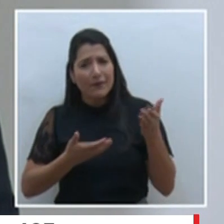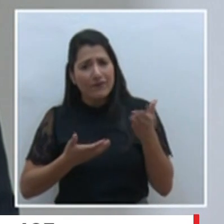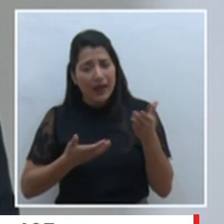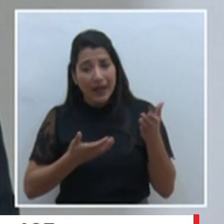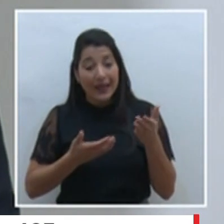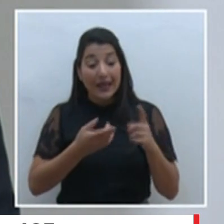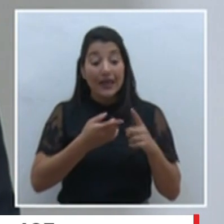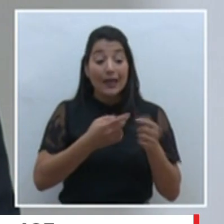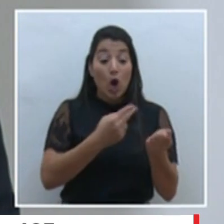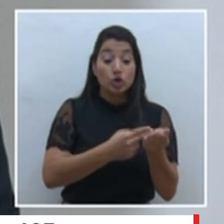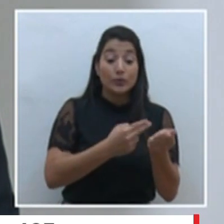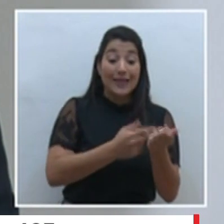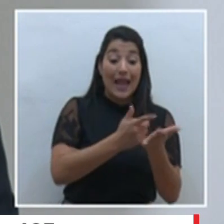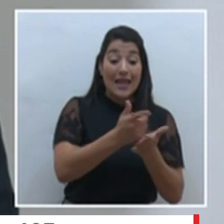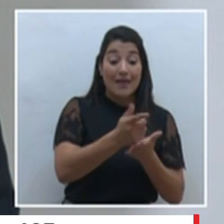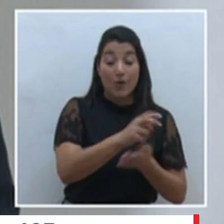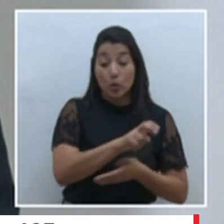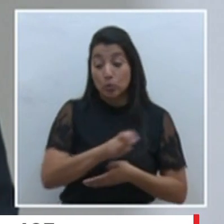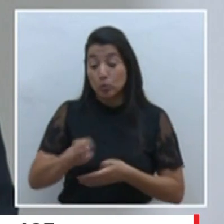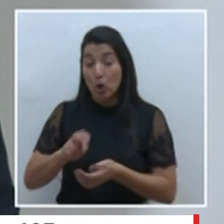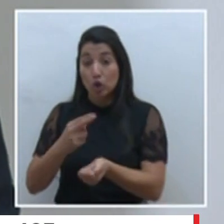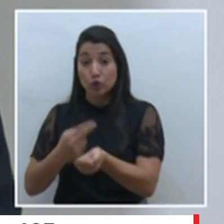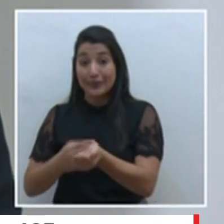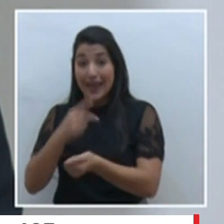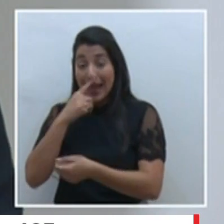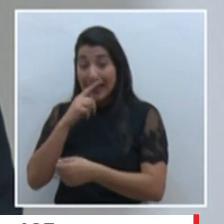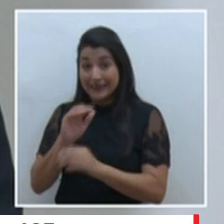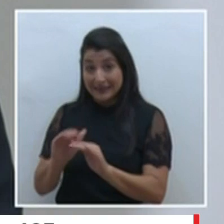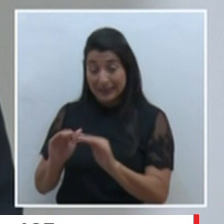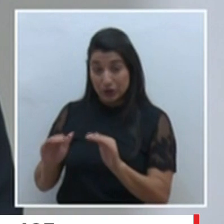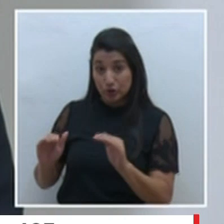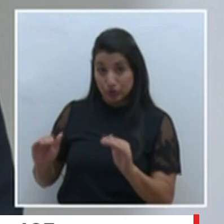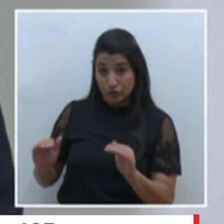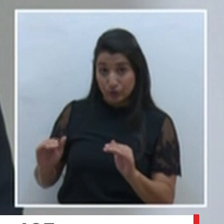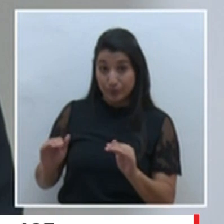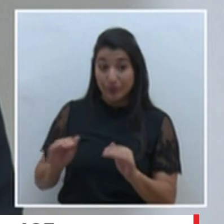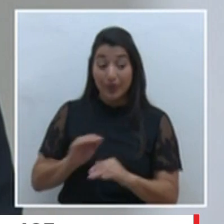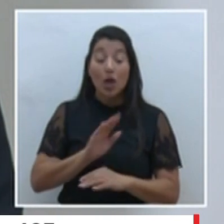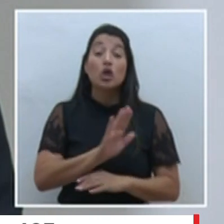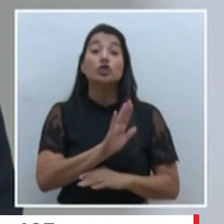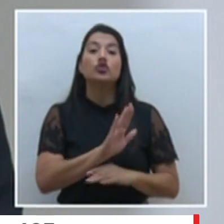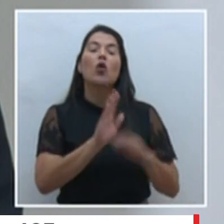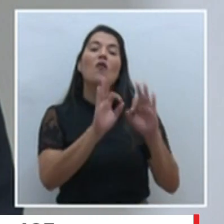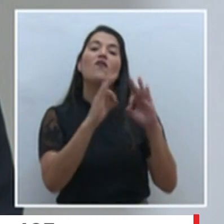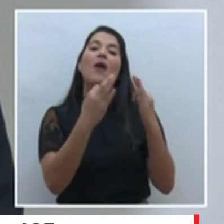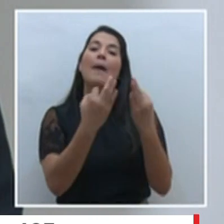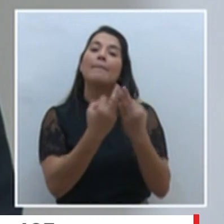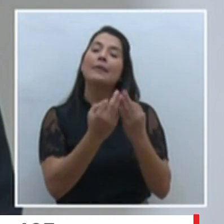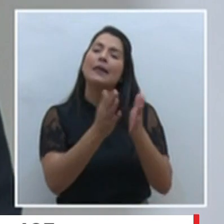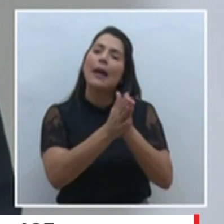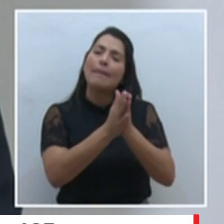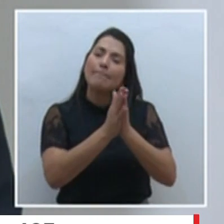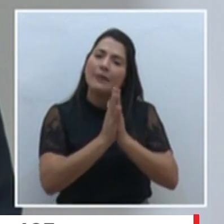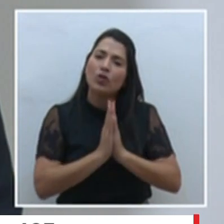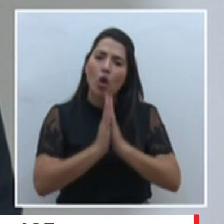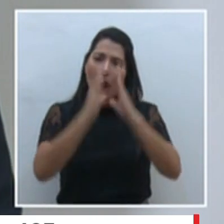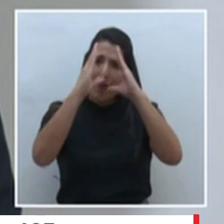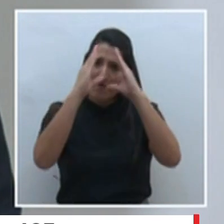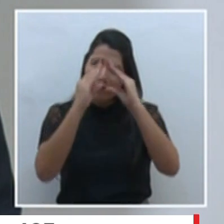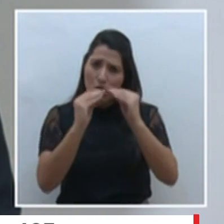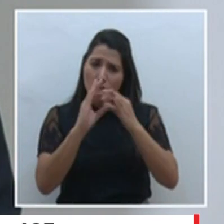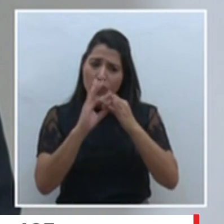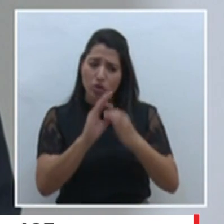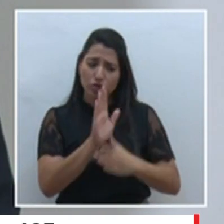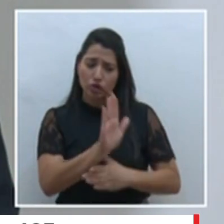de Liberia al Hospital de Niños, la familia nos pidió expresamente guardar privacidad respecto a la condición